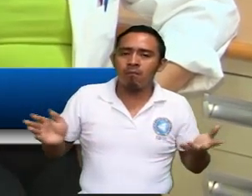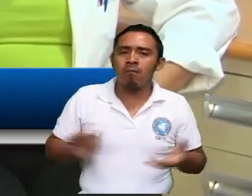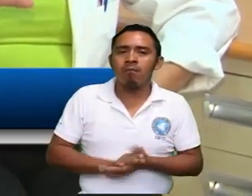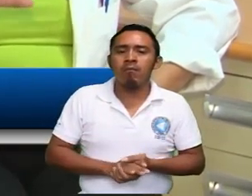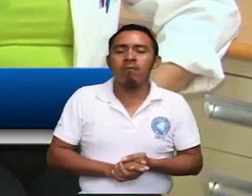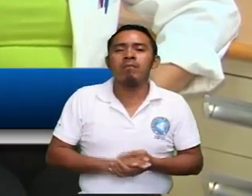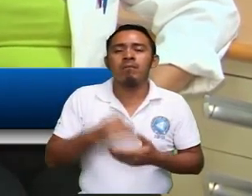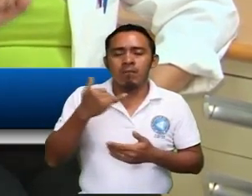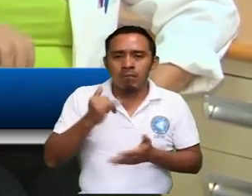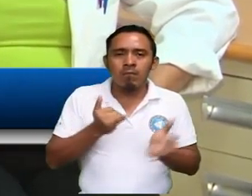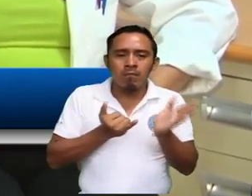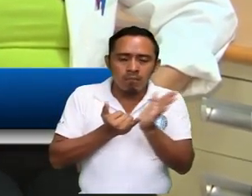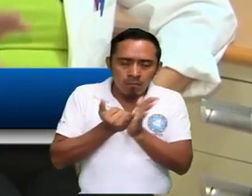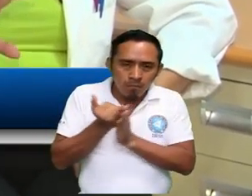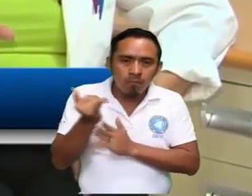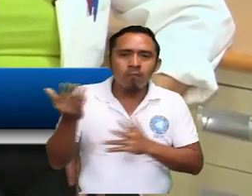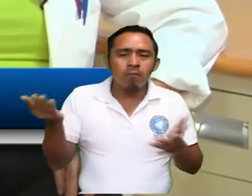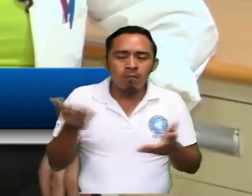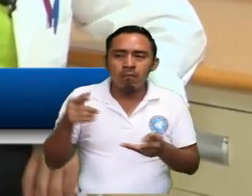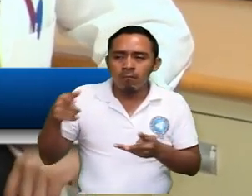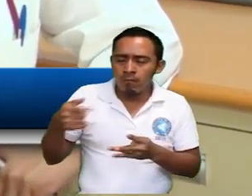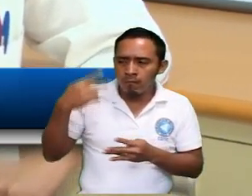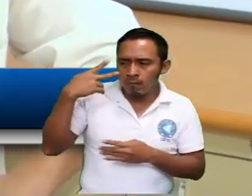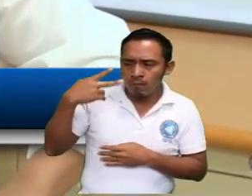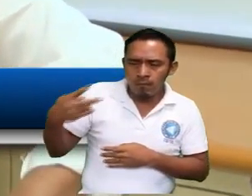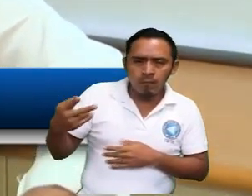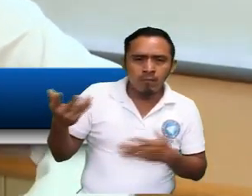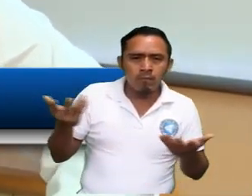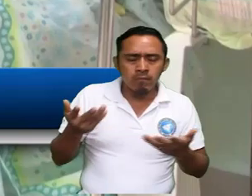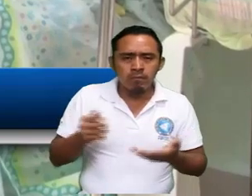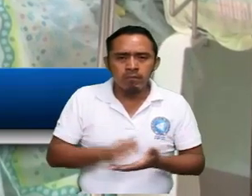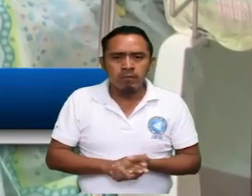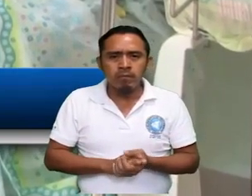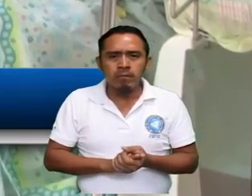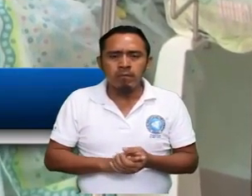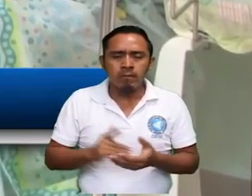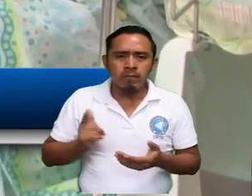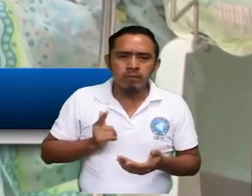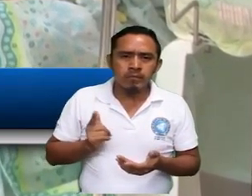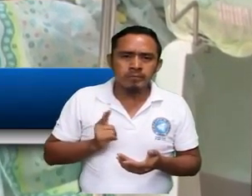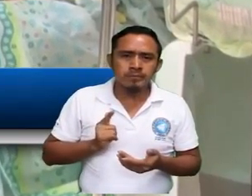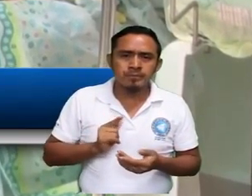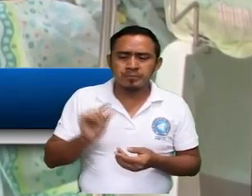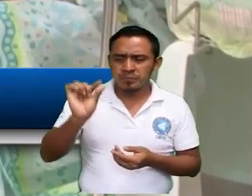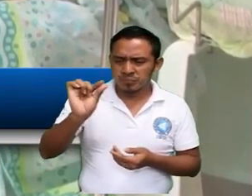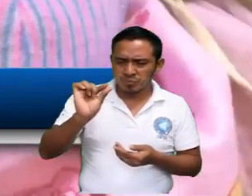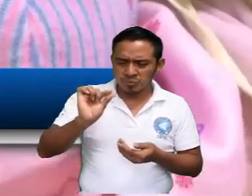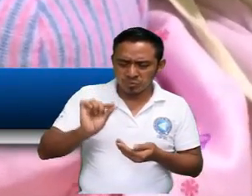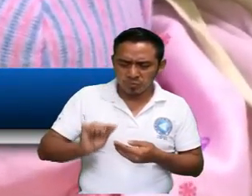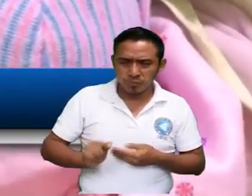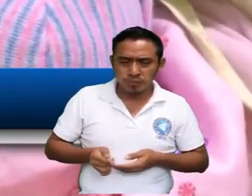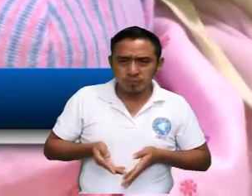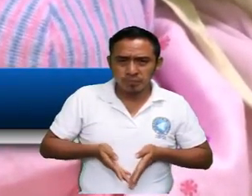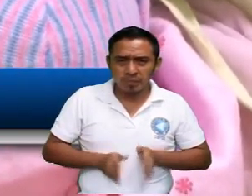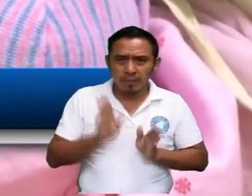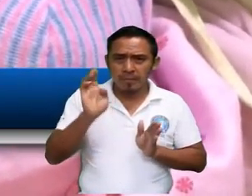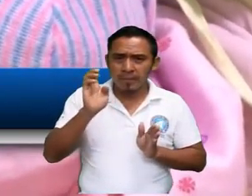se estudió cuál era el comportamiento de ellos y vieron que ellos tenían un producto bien pequeño y que ese producto